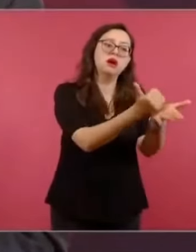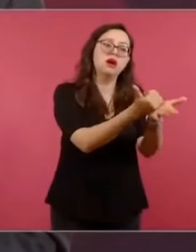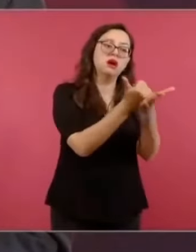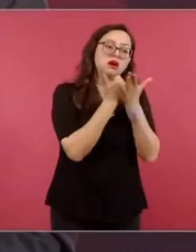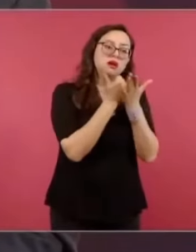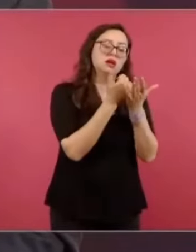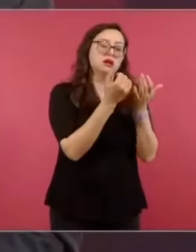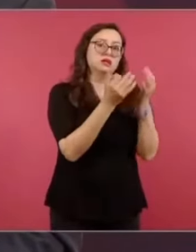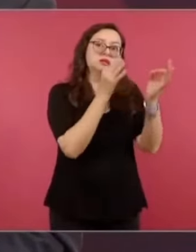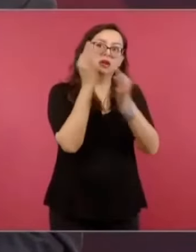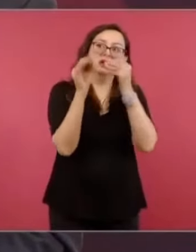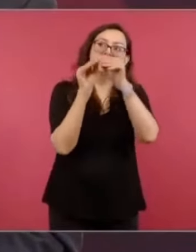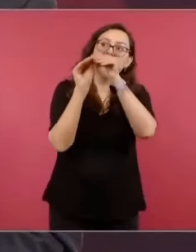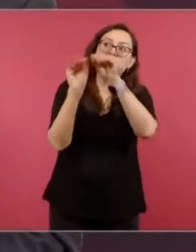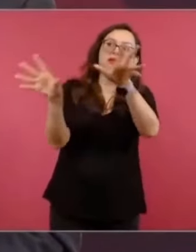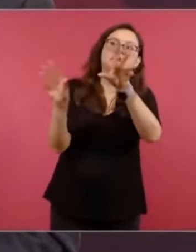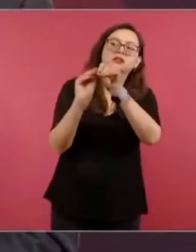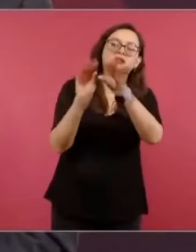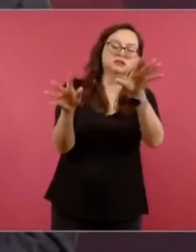Como era antes, ¿no?